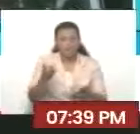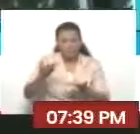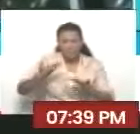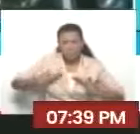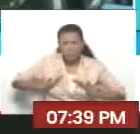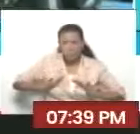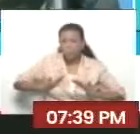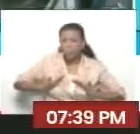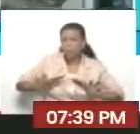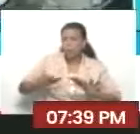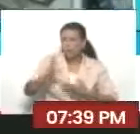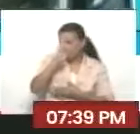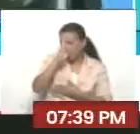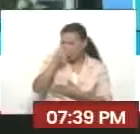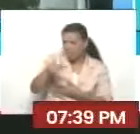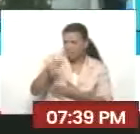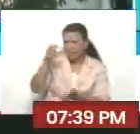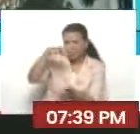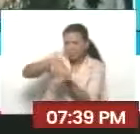un